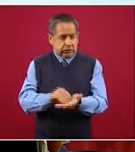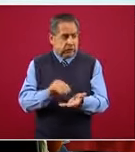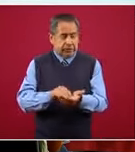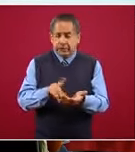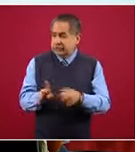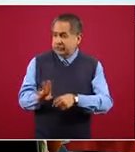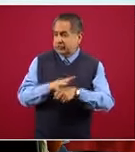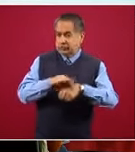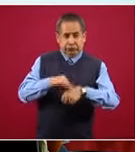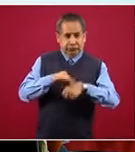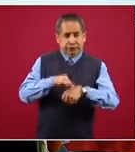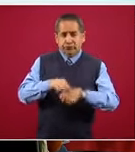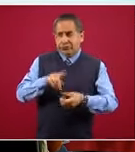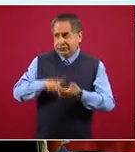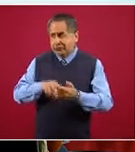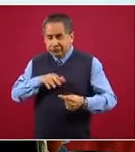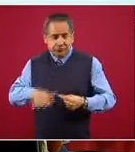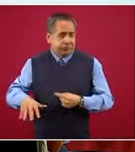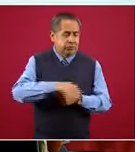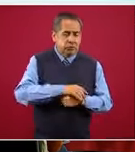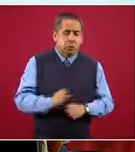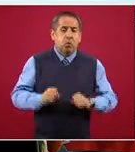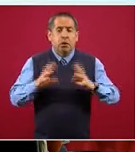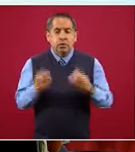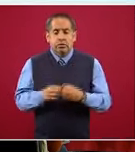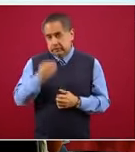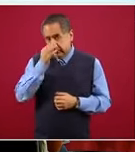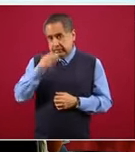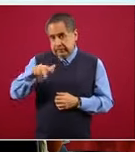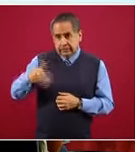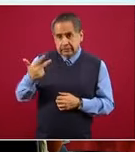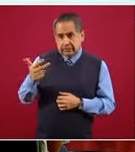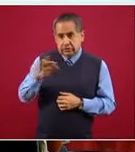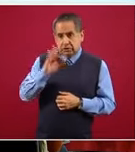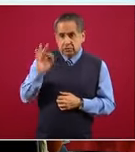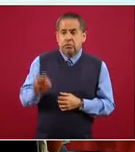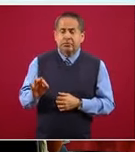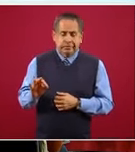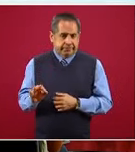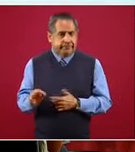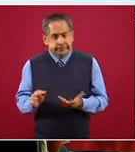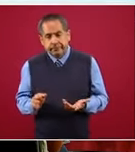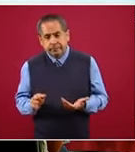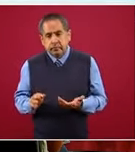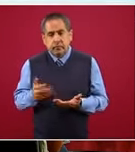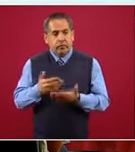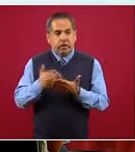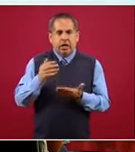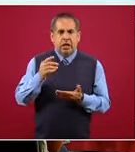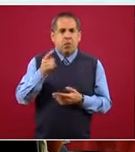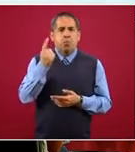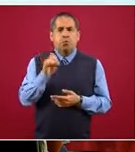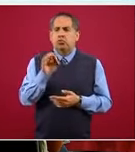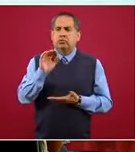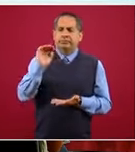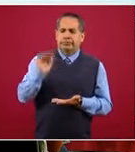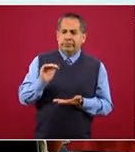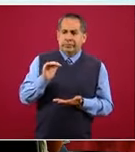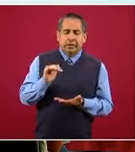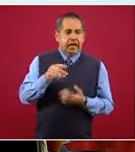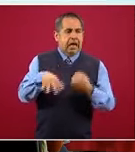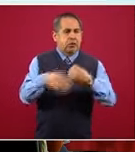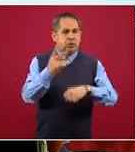activa en México son solo el 13%. De hecho, tuvimos una disminución porcentual. Teníamos varios